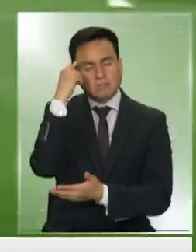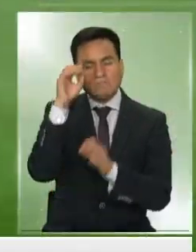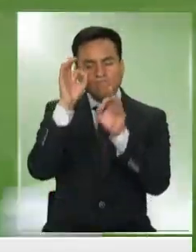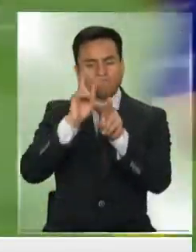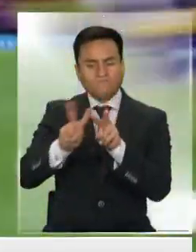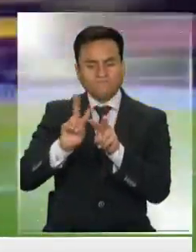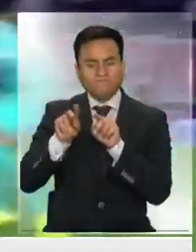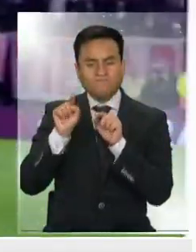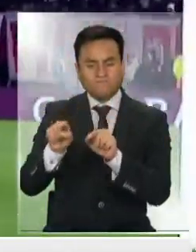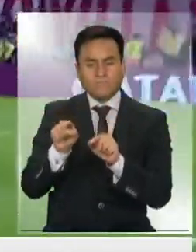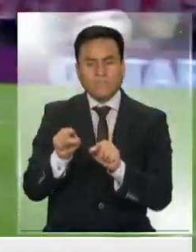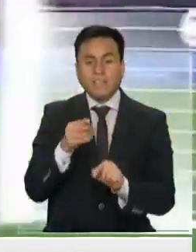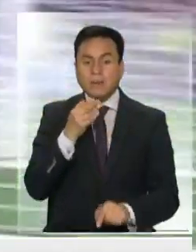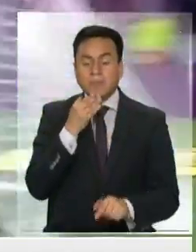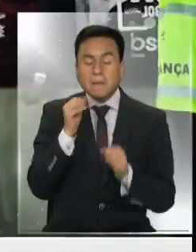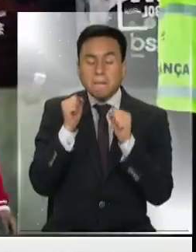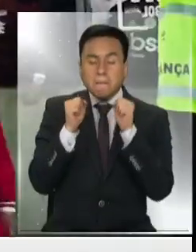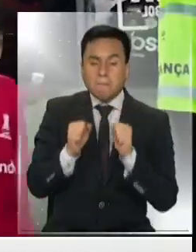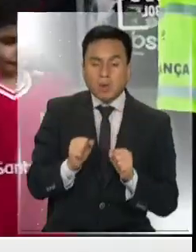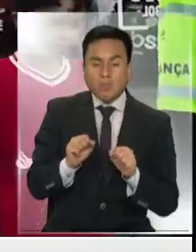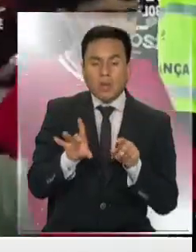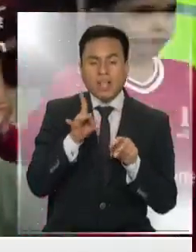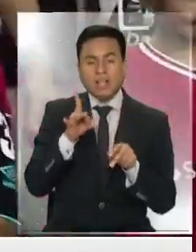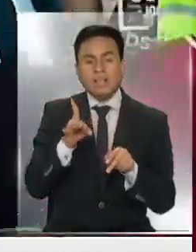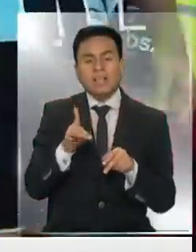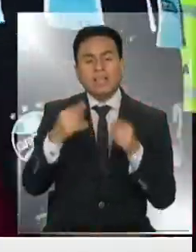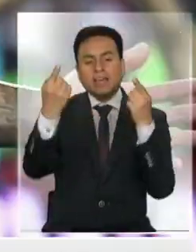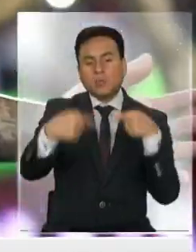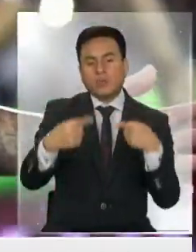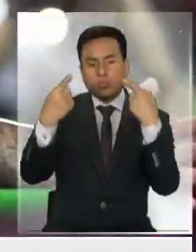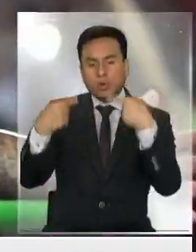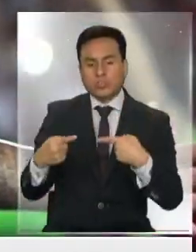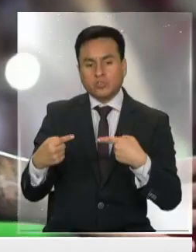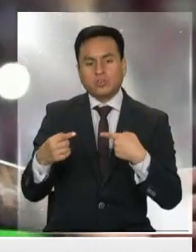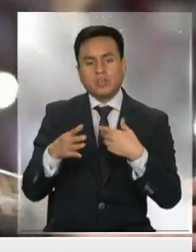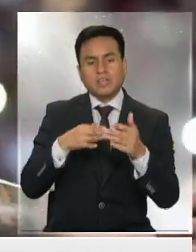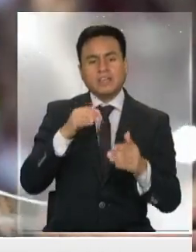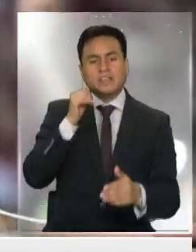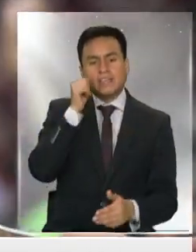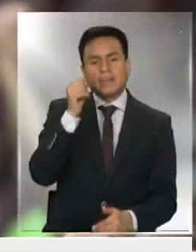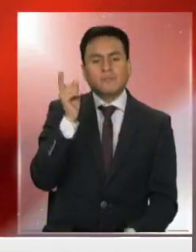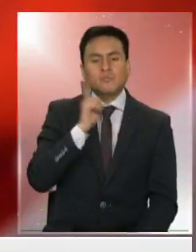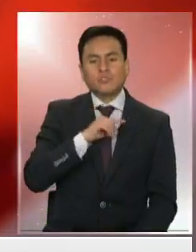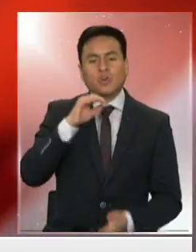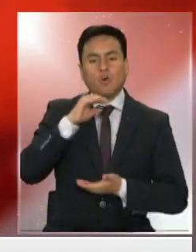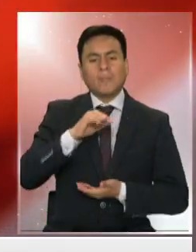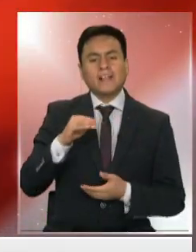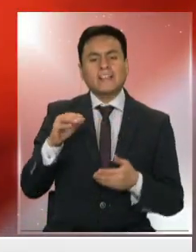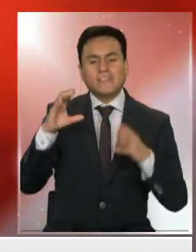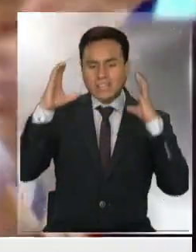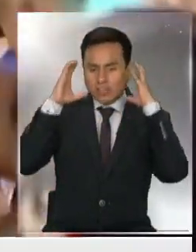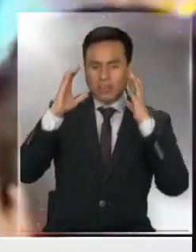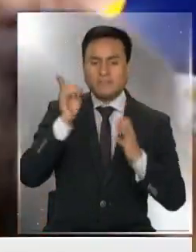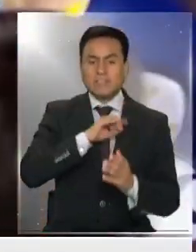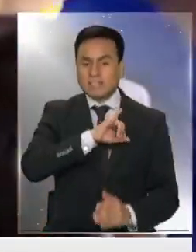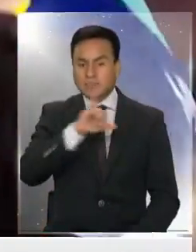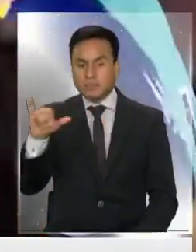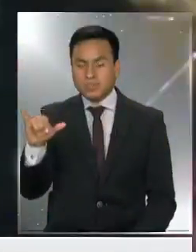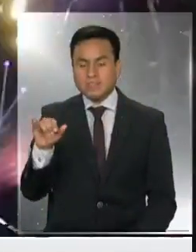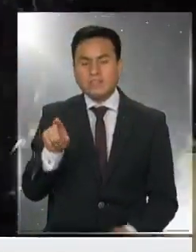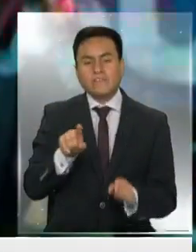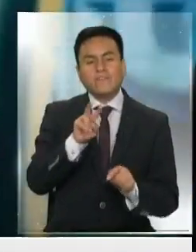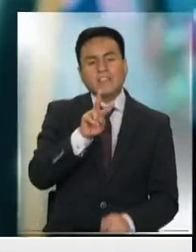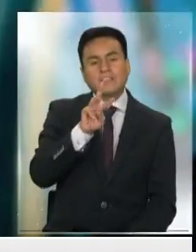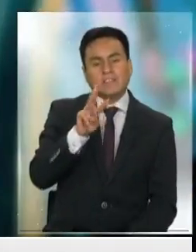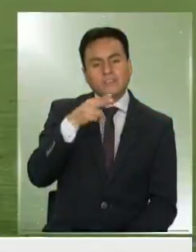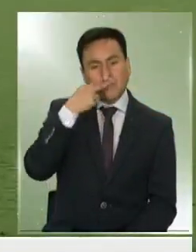ocupados. Incluso está la alternativa de disputar encuentros el día posterior a la final de la Copa Libertadores, que se jugará el